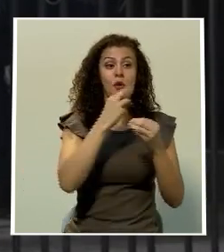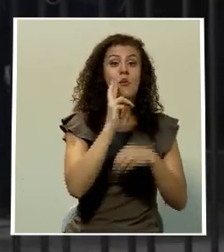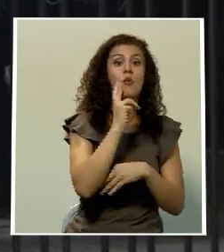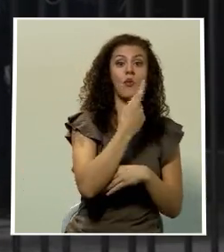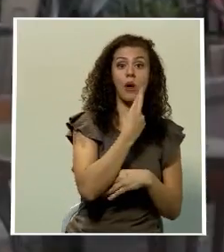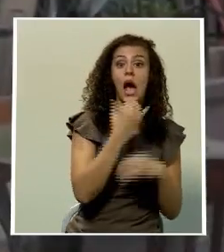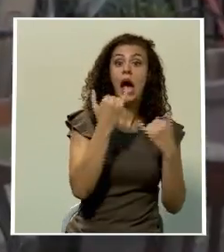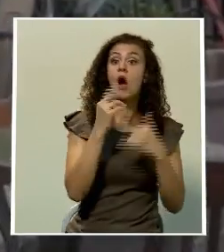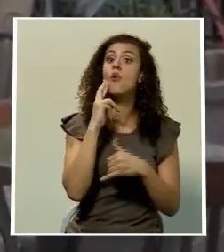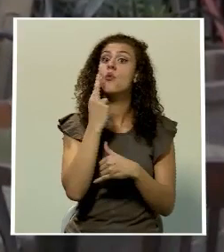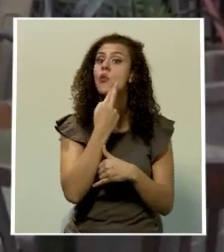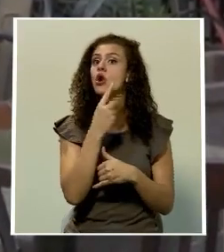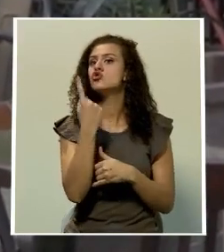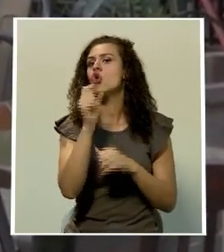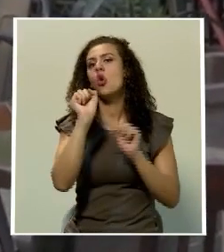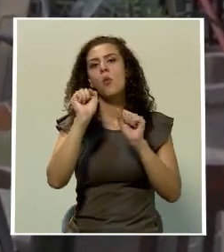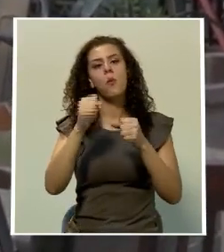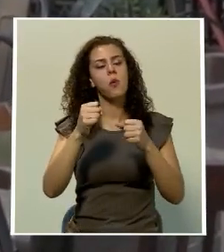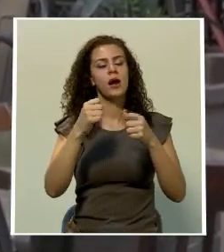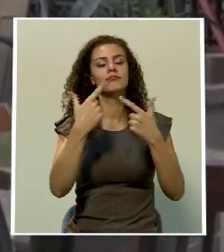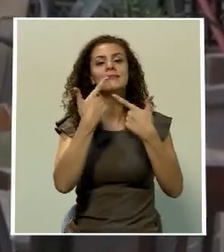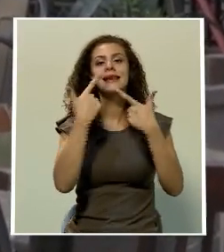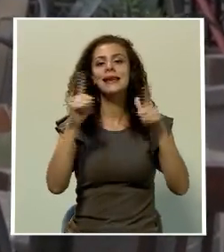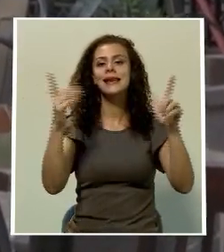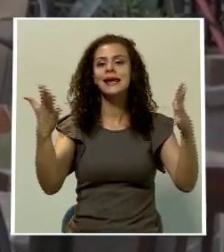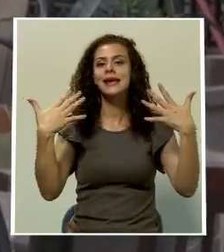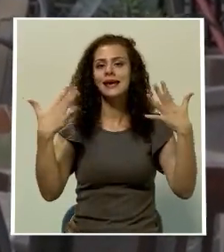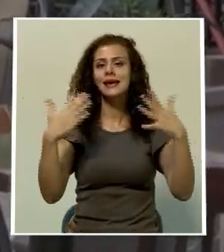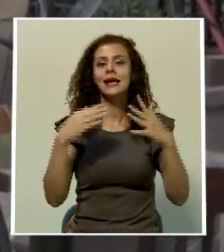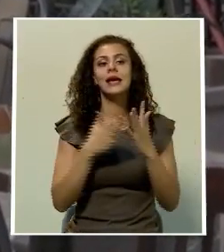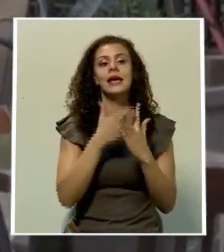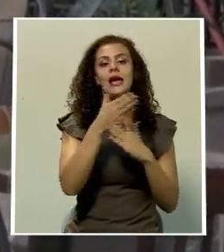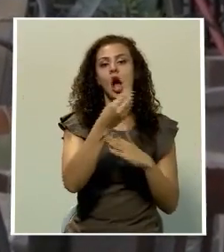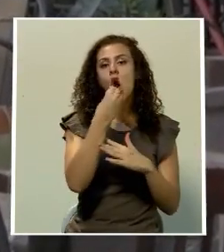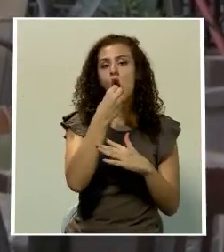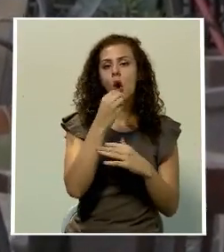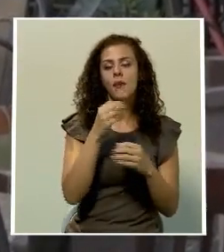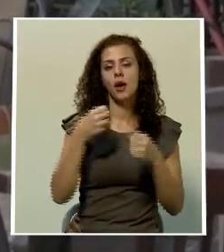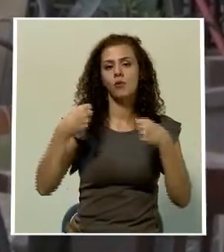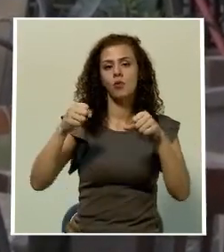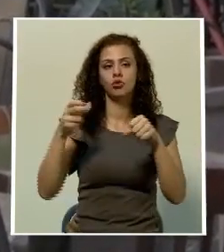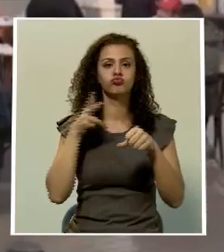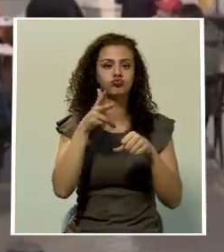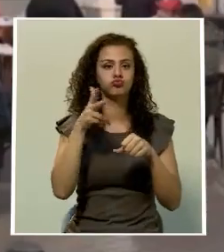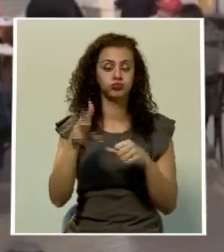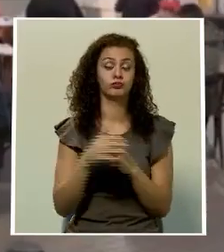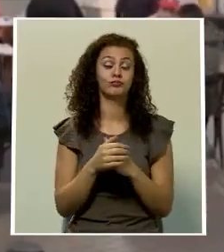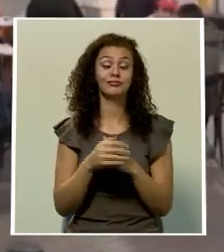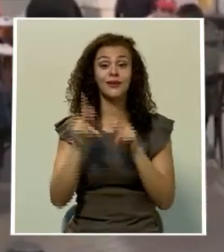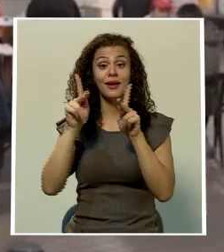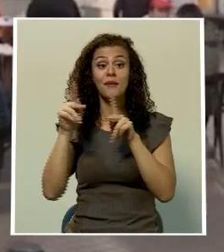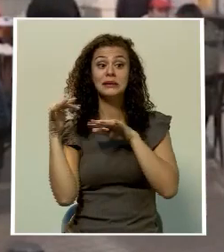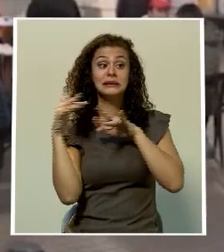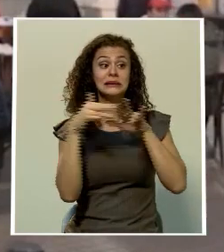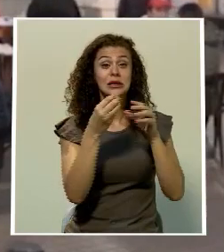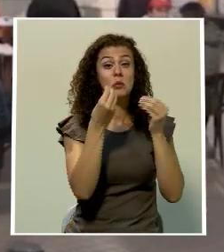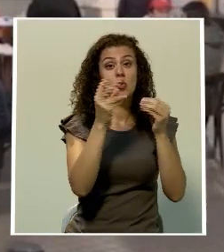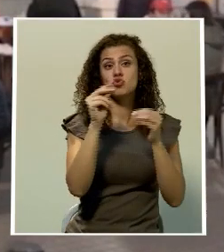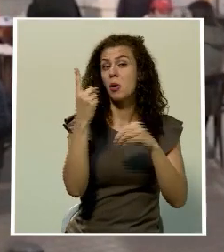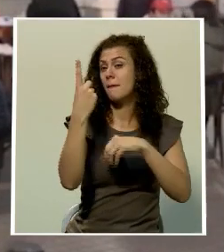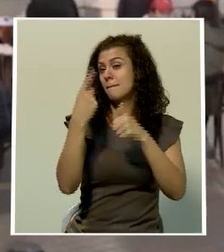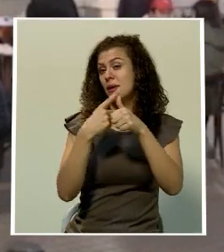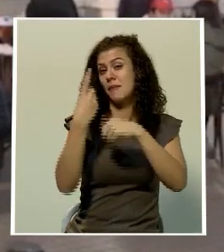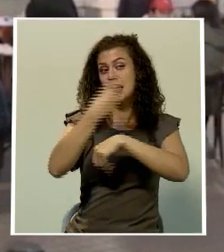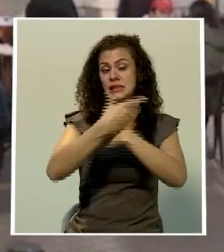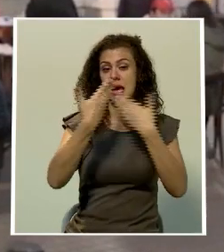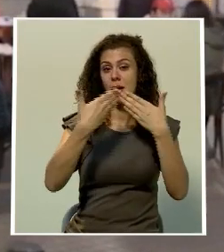los restaurantes solo pueden dar servicio al aire libre y mediante el reparto a domicilio. La clientela no fue muy numerosa en el primer día